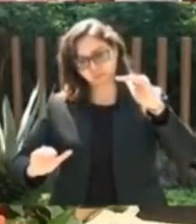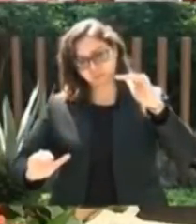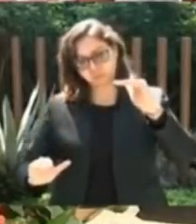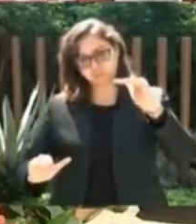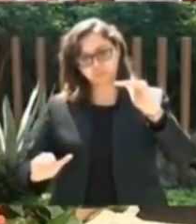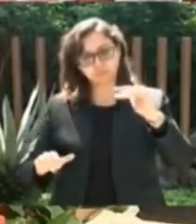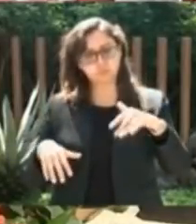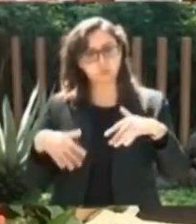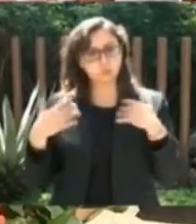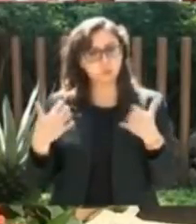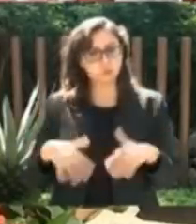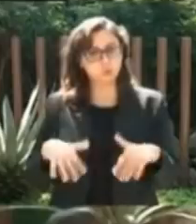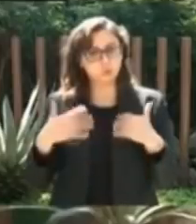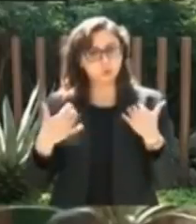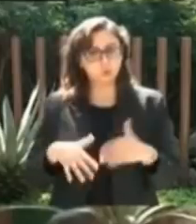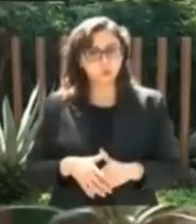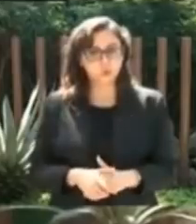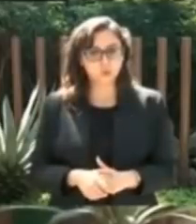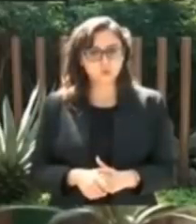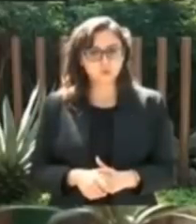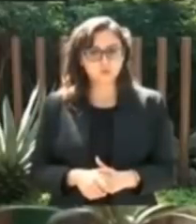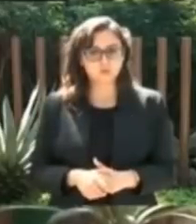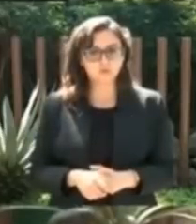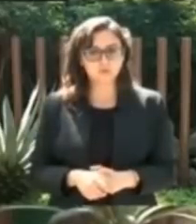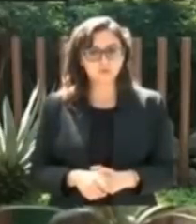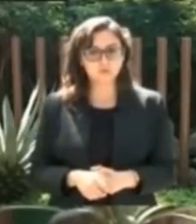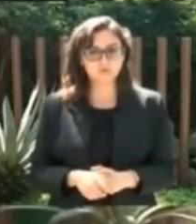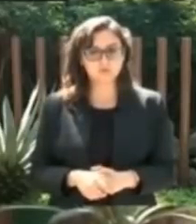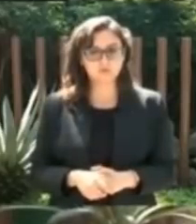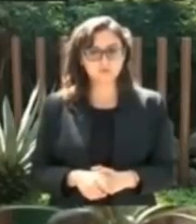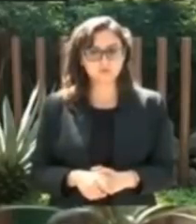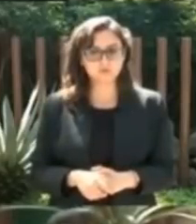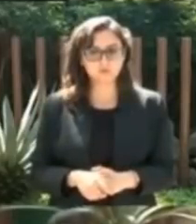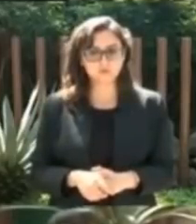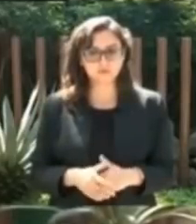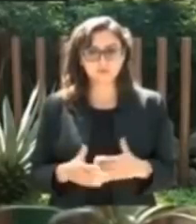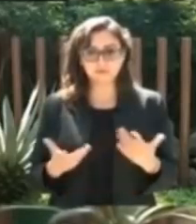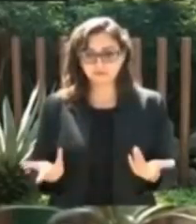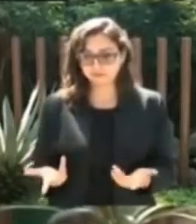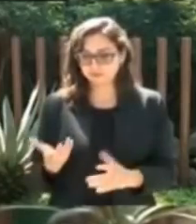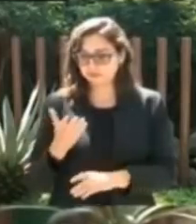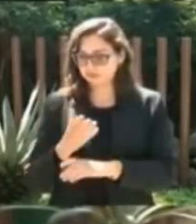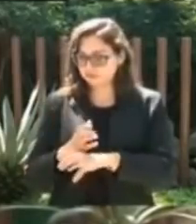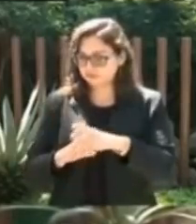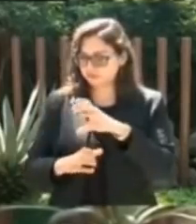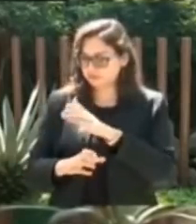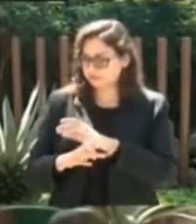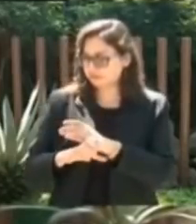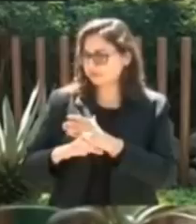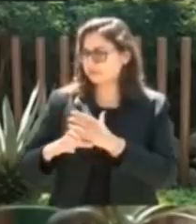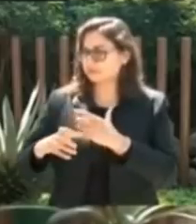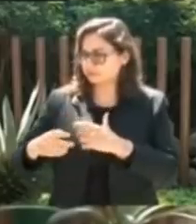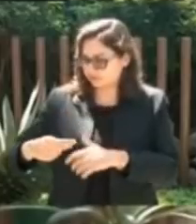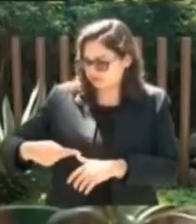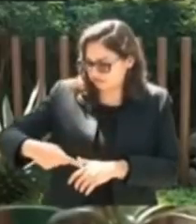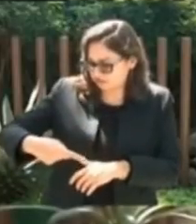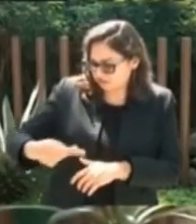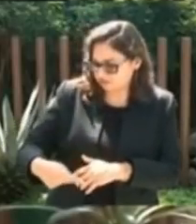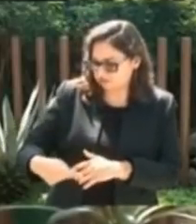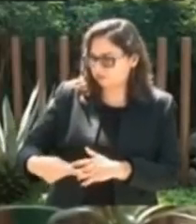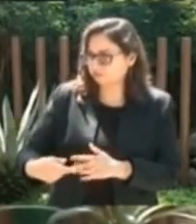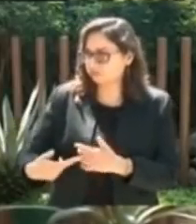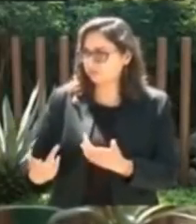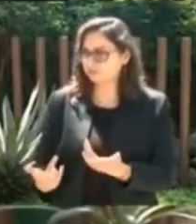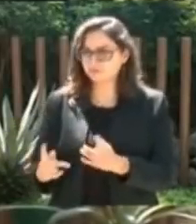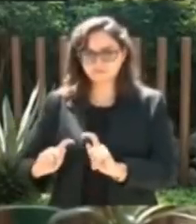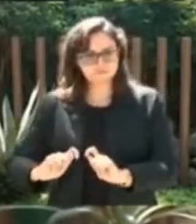Al mismo tiempo que se entregaban bienes del pueblo, de la nación, a particulares,